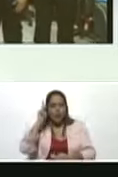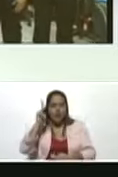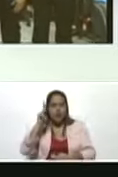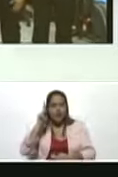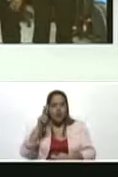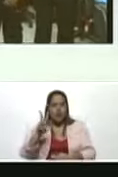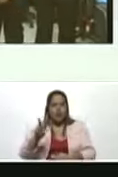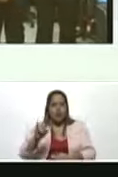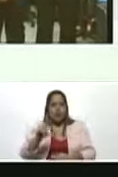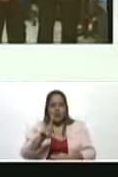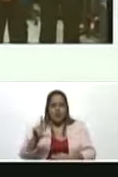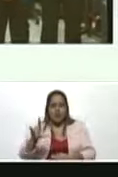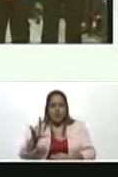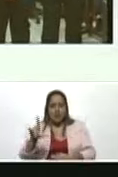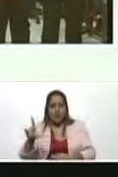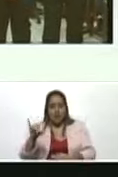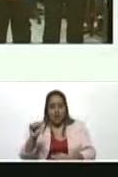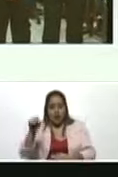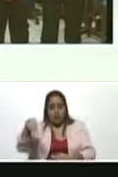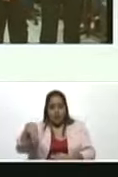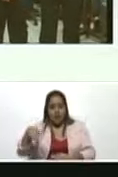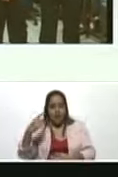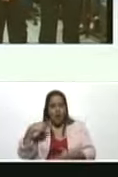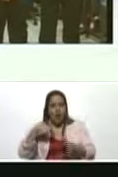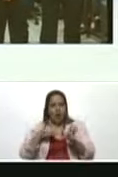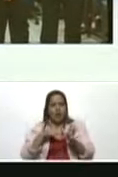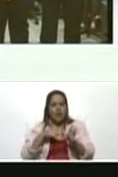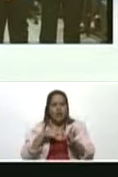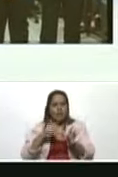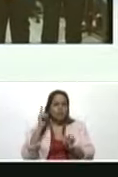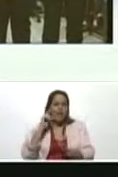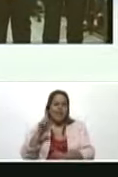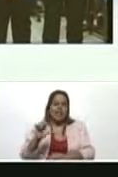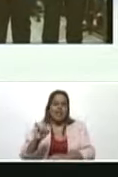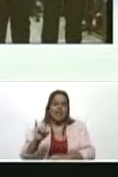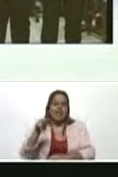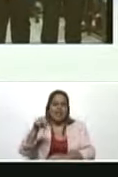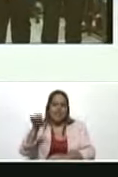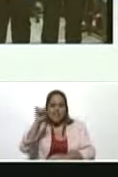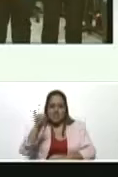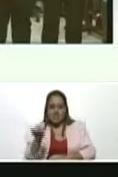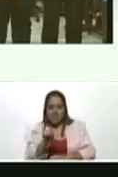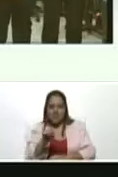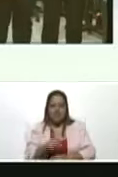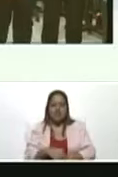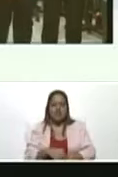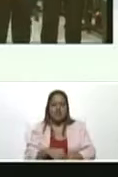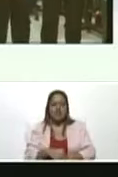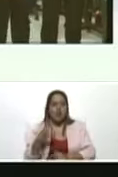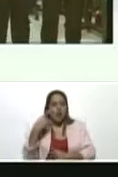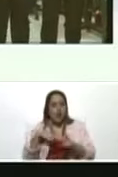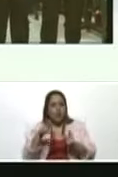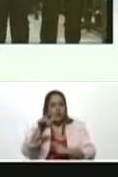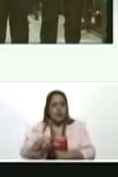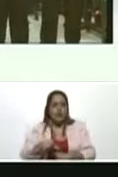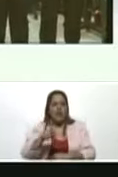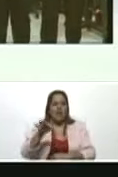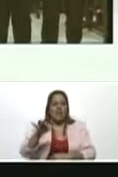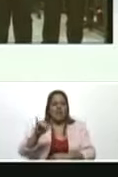Avendaño, de Leinis, que está ahí presente, de Fidel Flores, que está por ahí